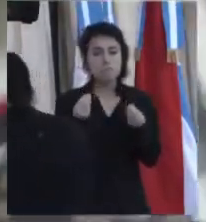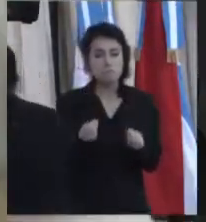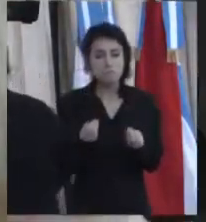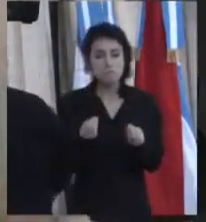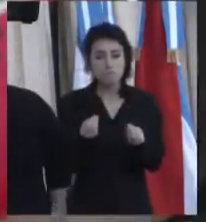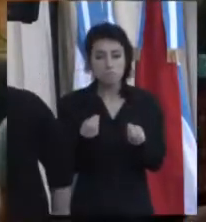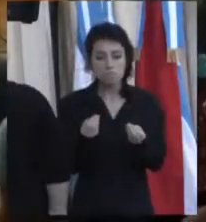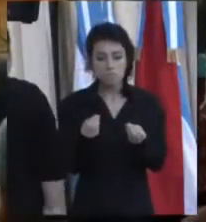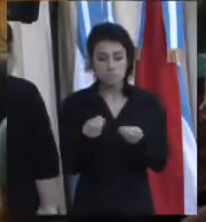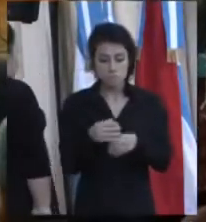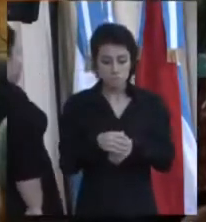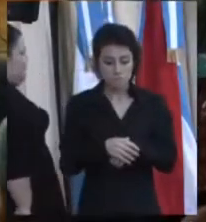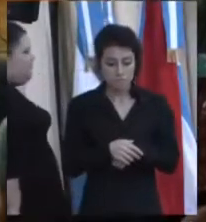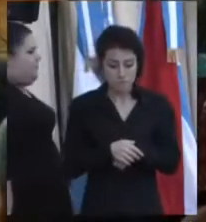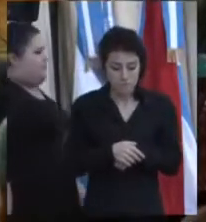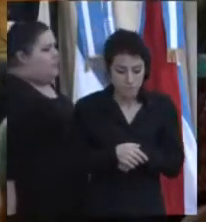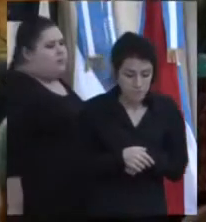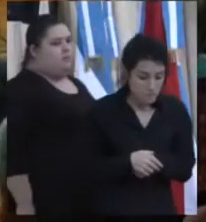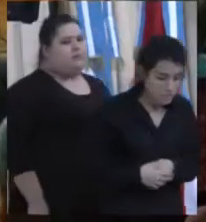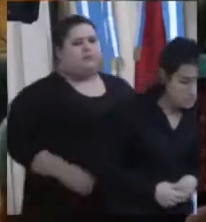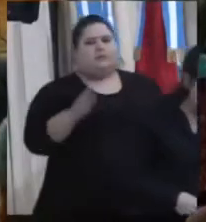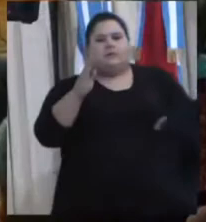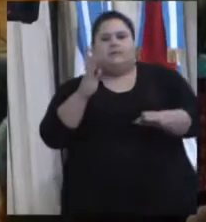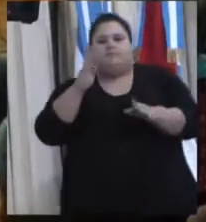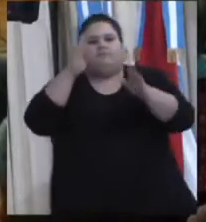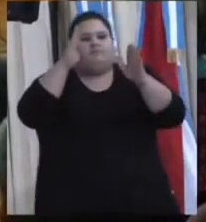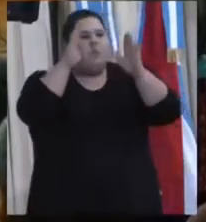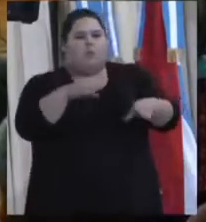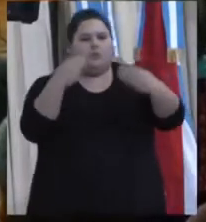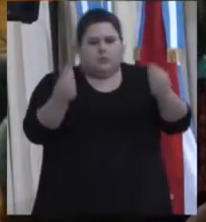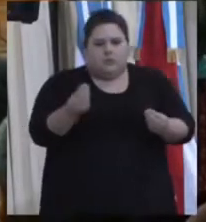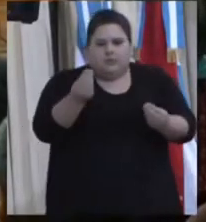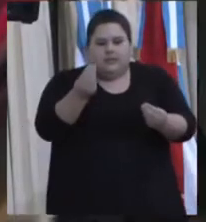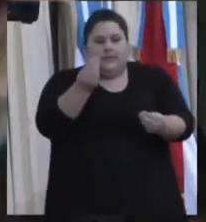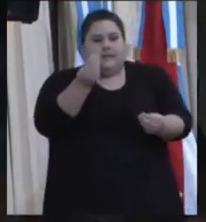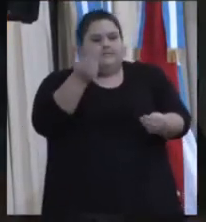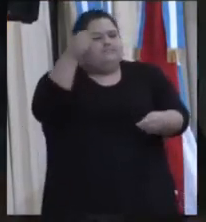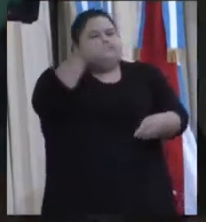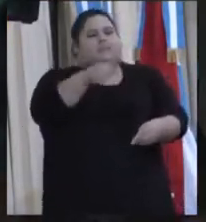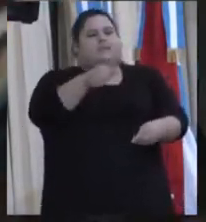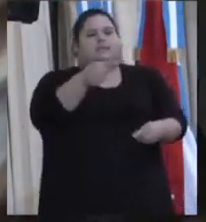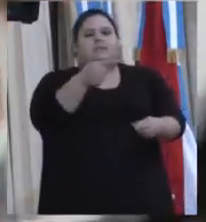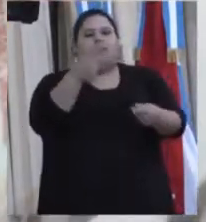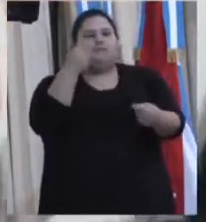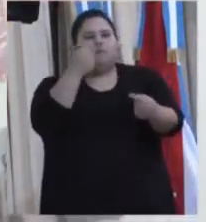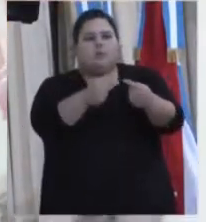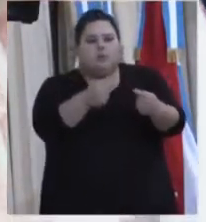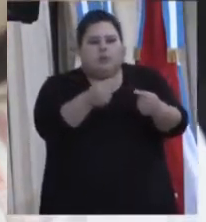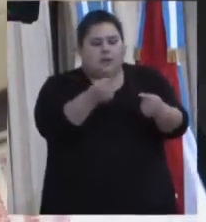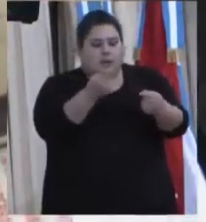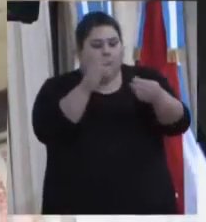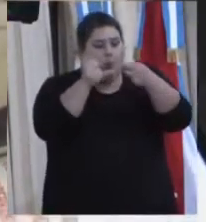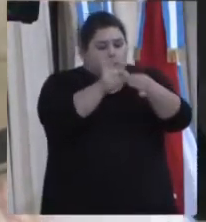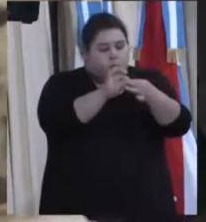El punto está en la, para mí, ese hecho en que produce una verdadera indeterminación entre lo jurídico y lo